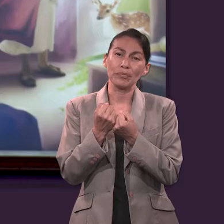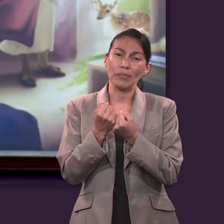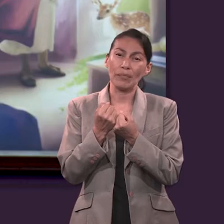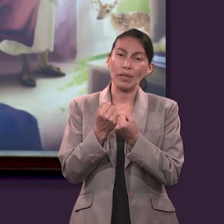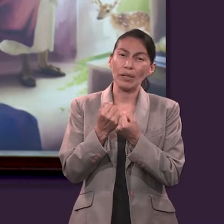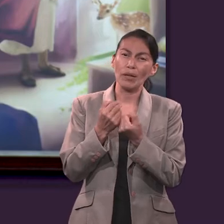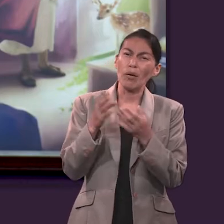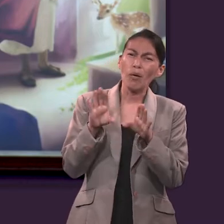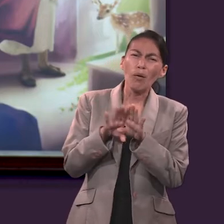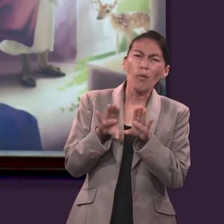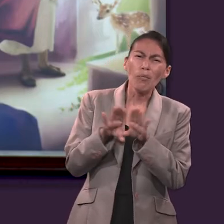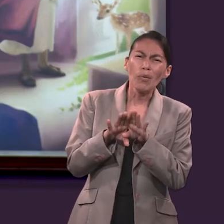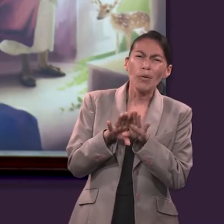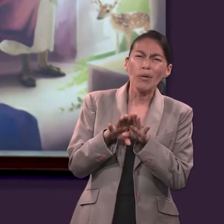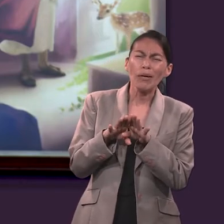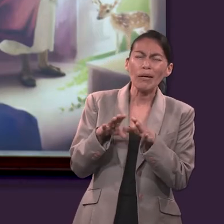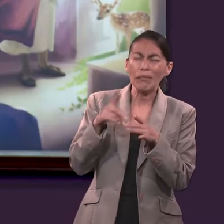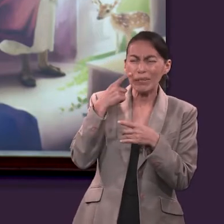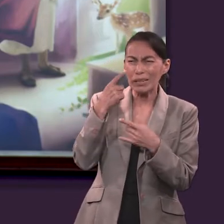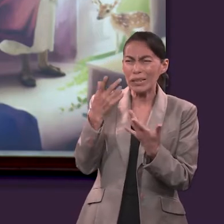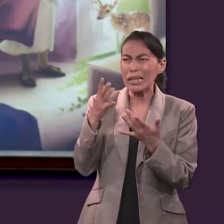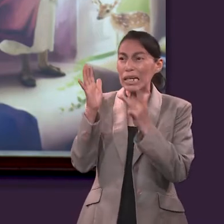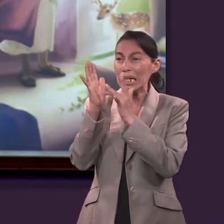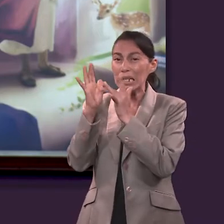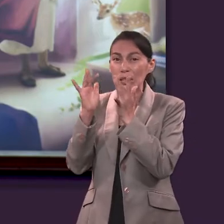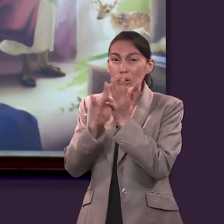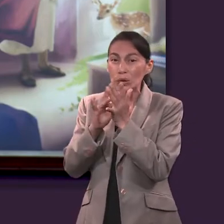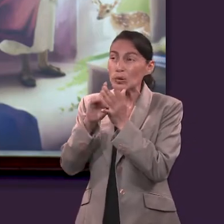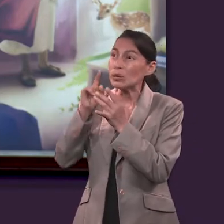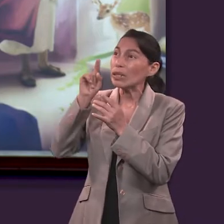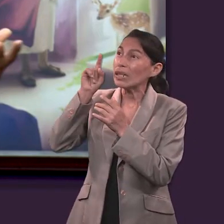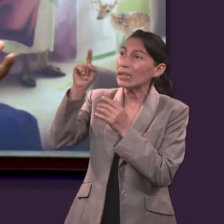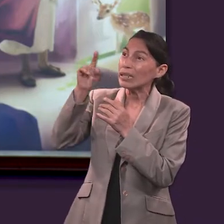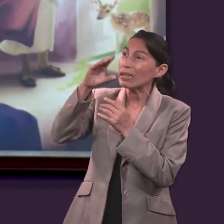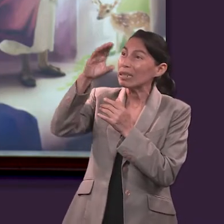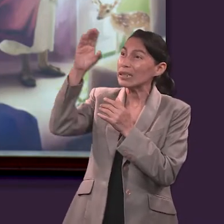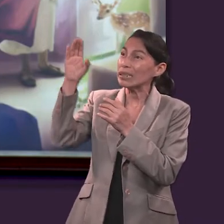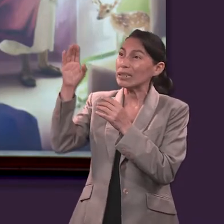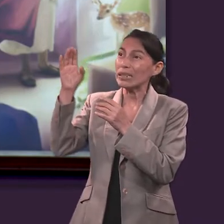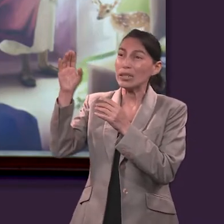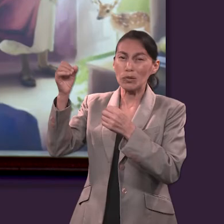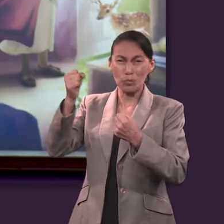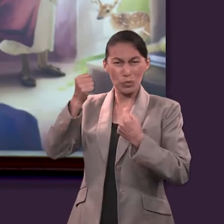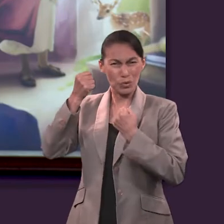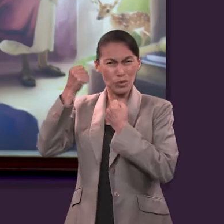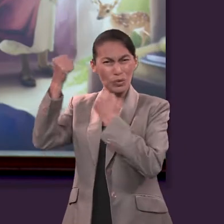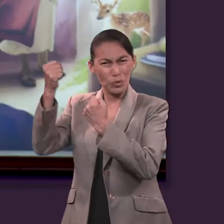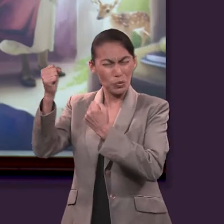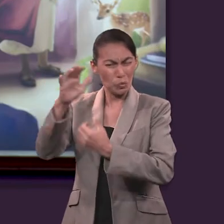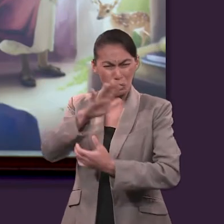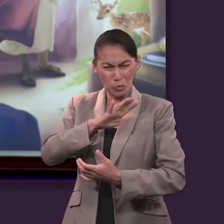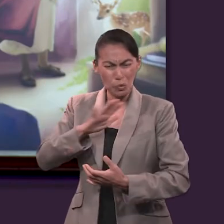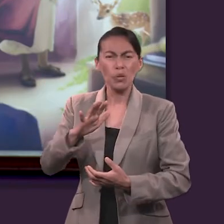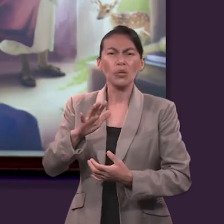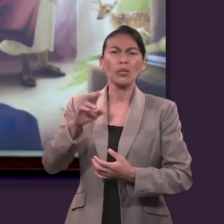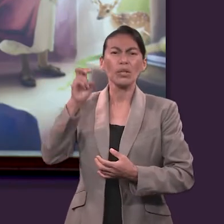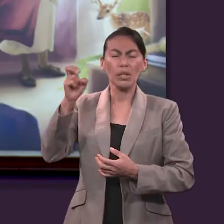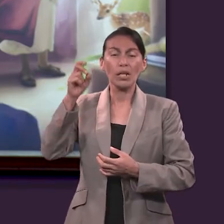aquel que recibía la adoración de los ángeles, cuya voz podía crear mil mundos, aquel que lo podía